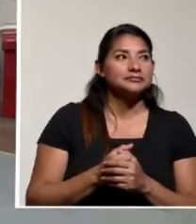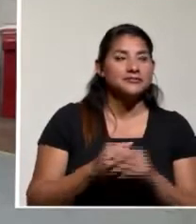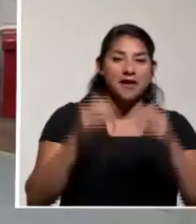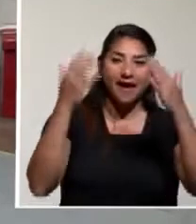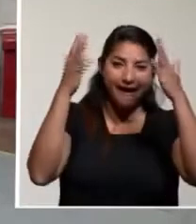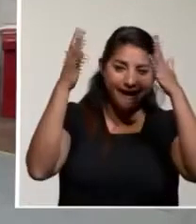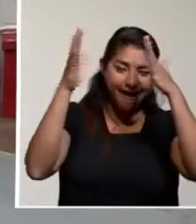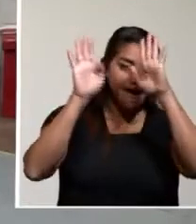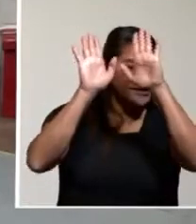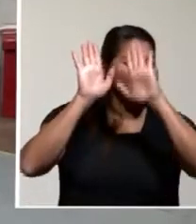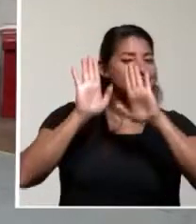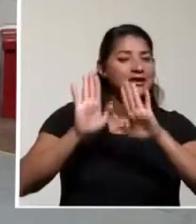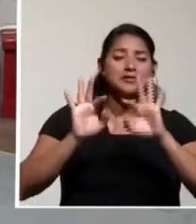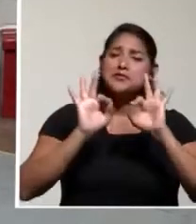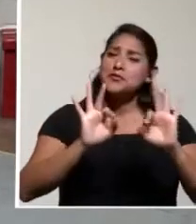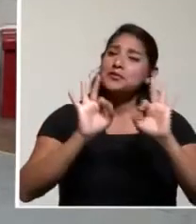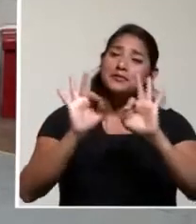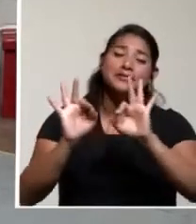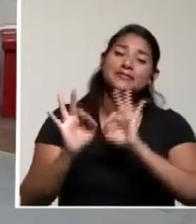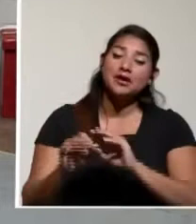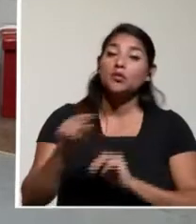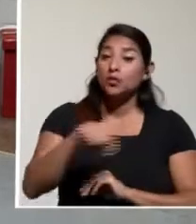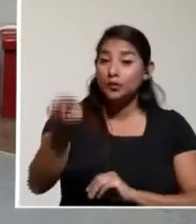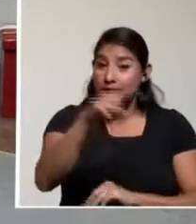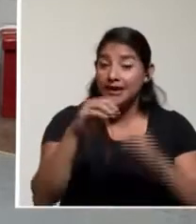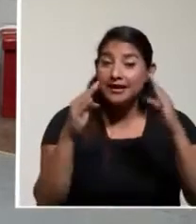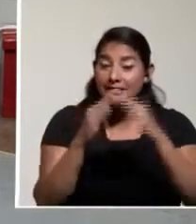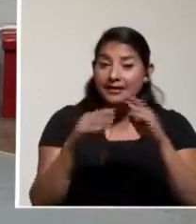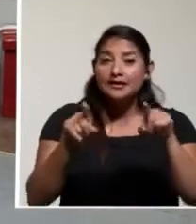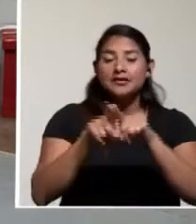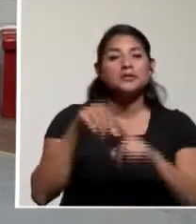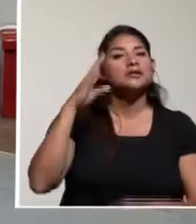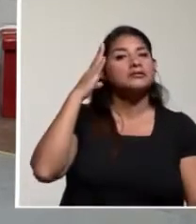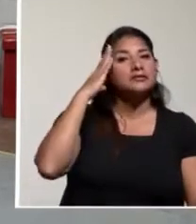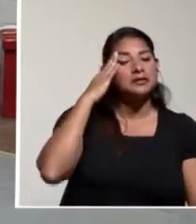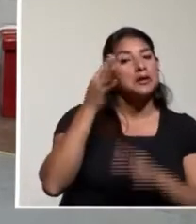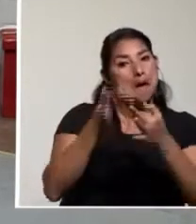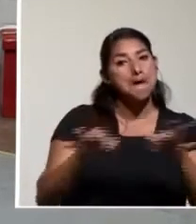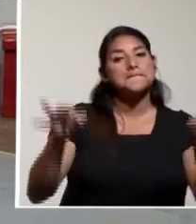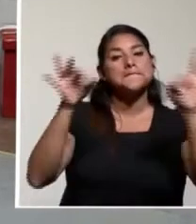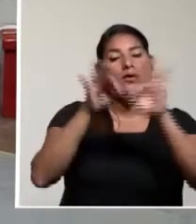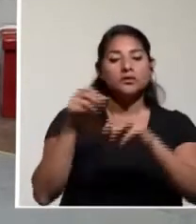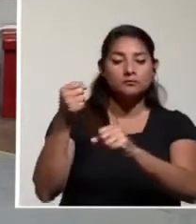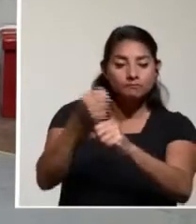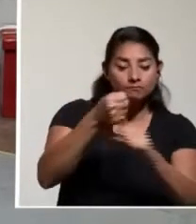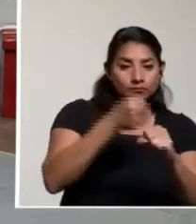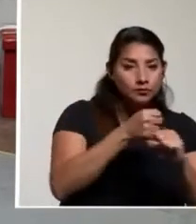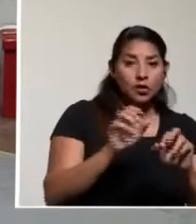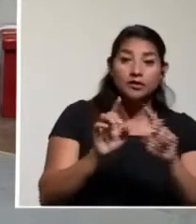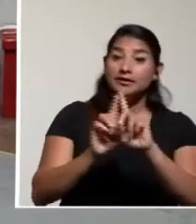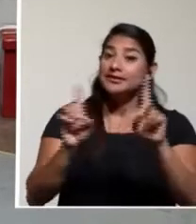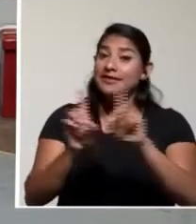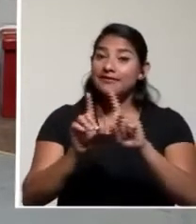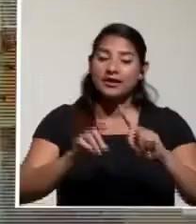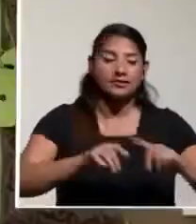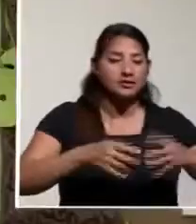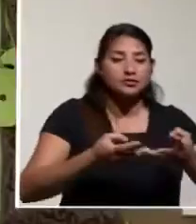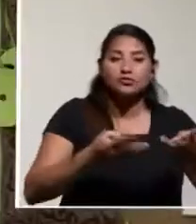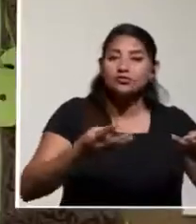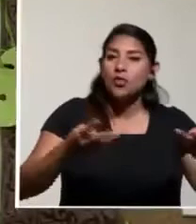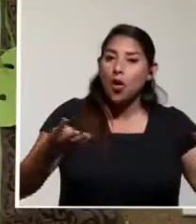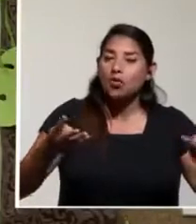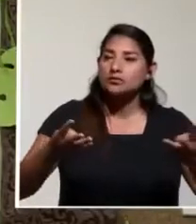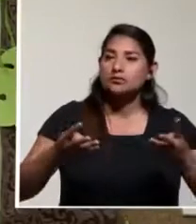¡Eso! ¡Excelente! Allá en casa tienen que saber que es muy importante trabajar con diferentes instrumentos,